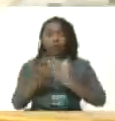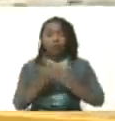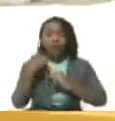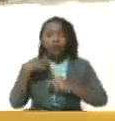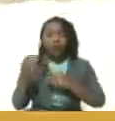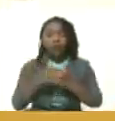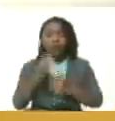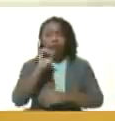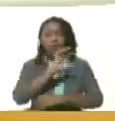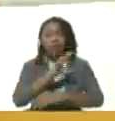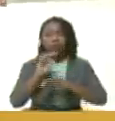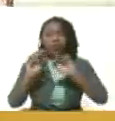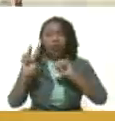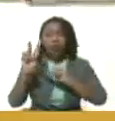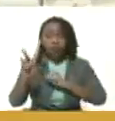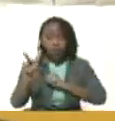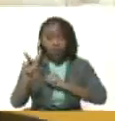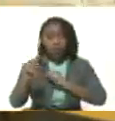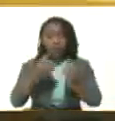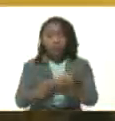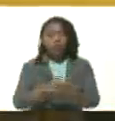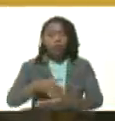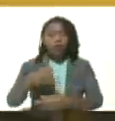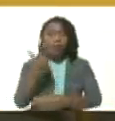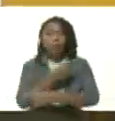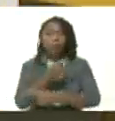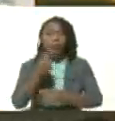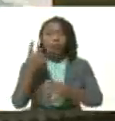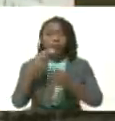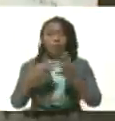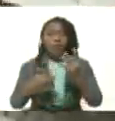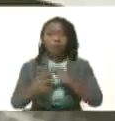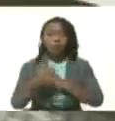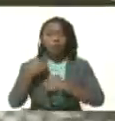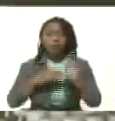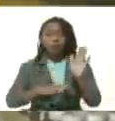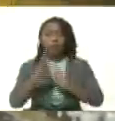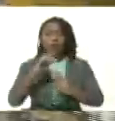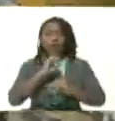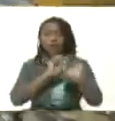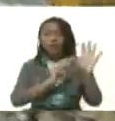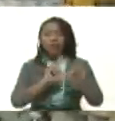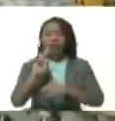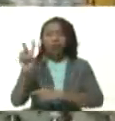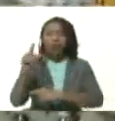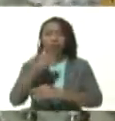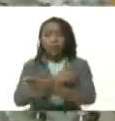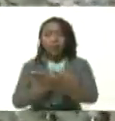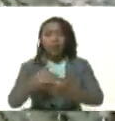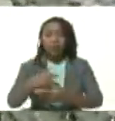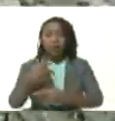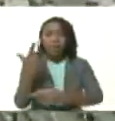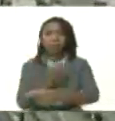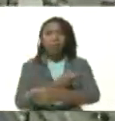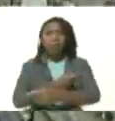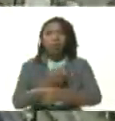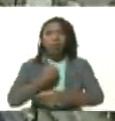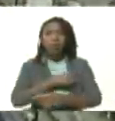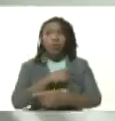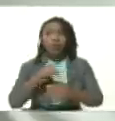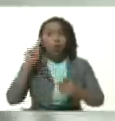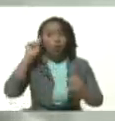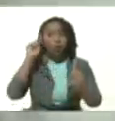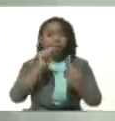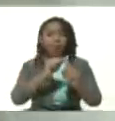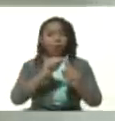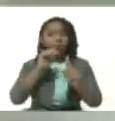52 millones de dosis. Ya hoy al cierre estamos superando las 72 millones de dosis, lo cual ya nuestra meta